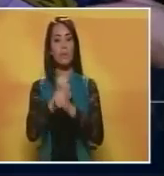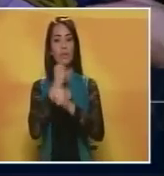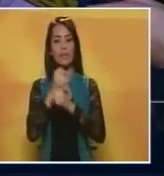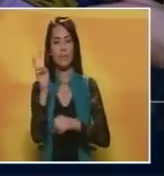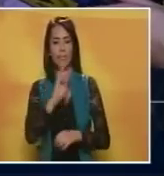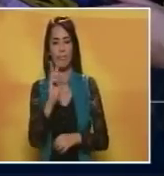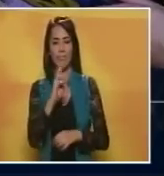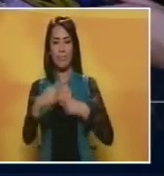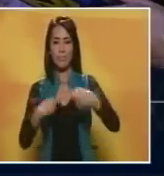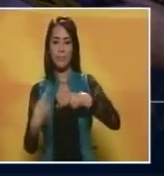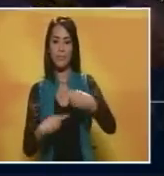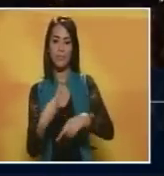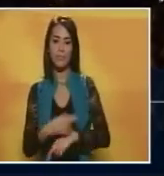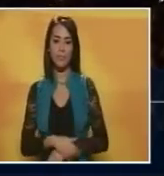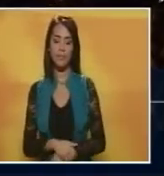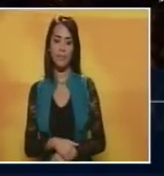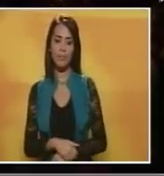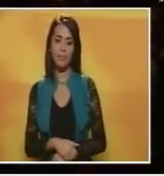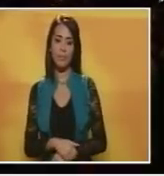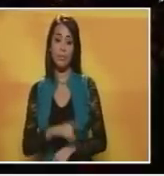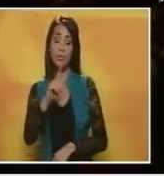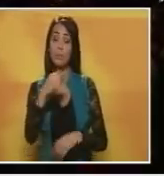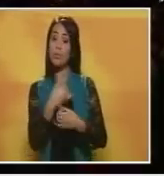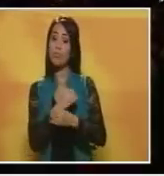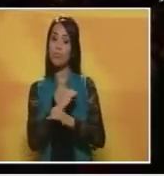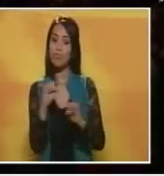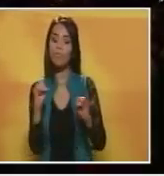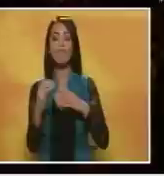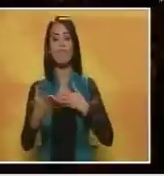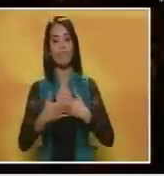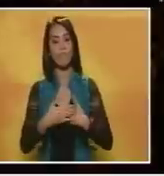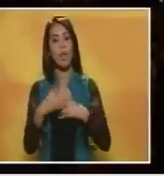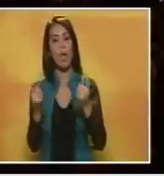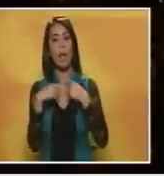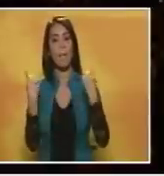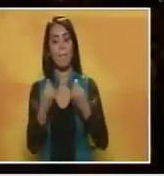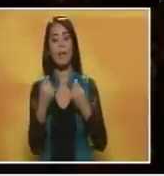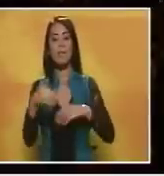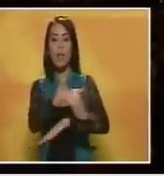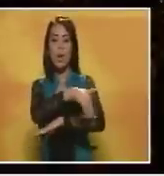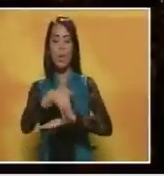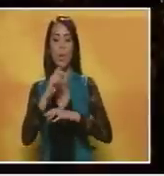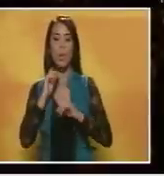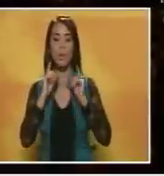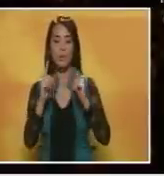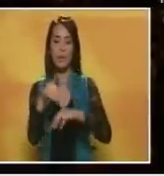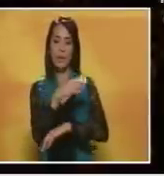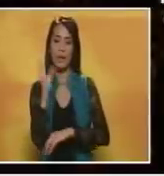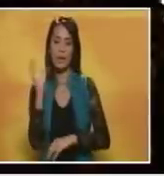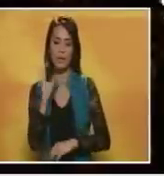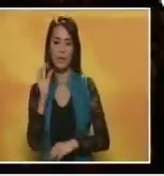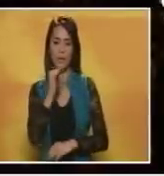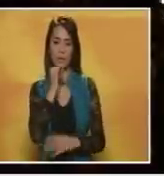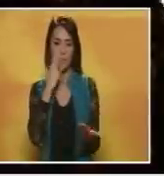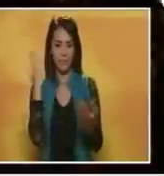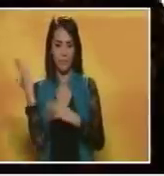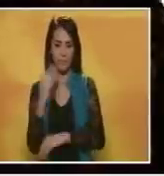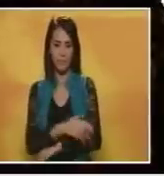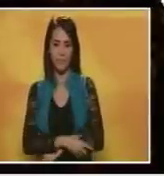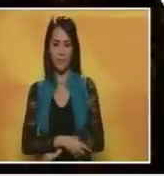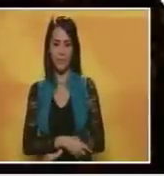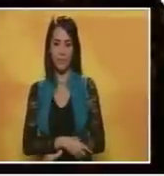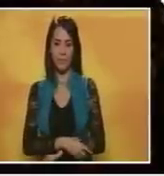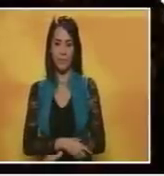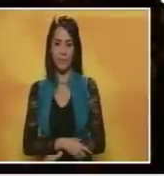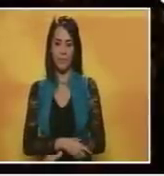con la revolución corre al bendito además al cierre de campo año que está la ligera mañana las principales avenidas de la ciudad cara con esta información recordamos el